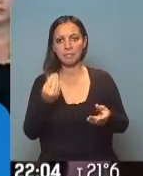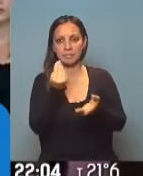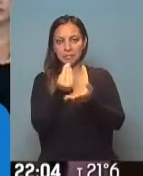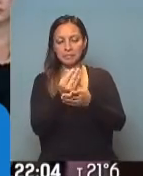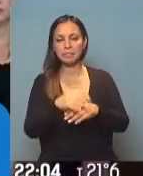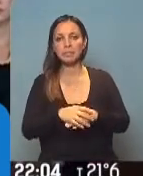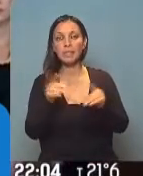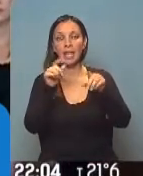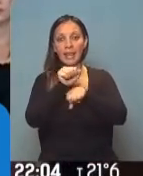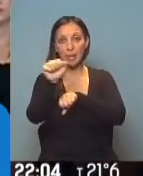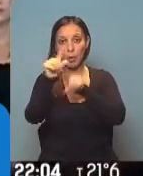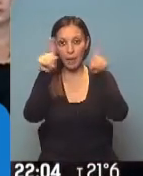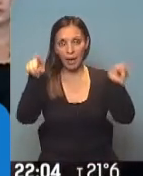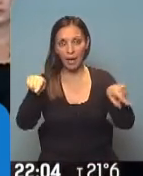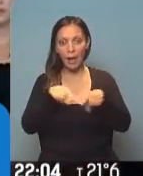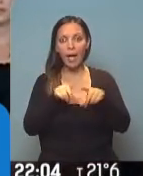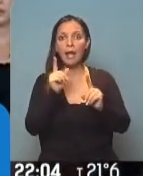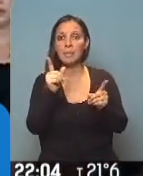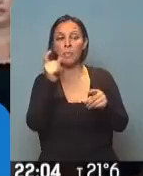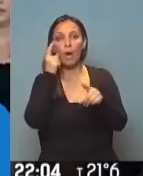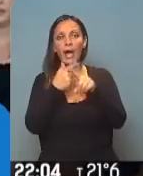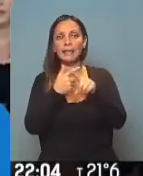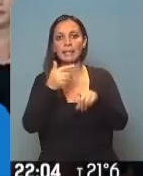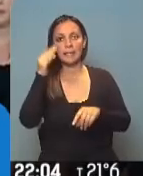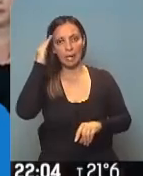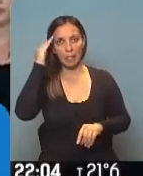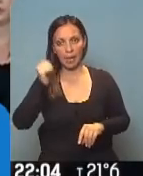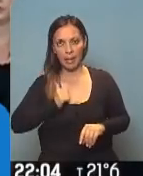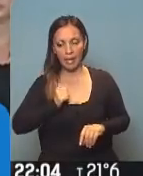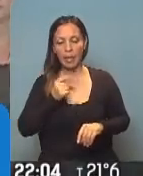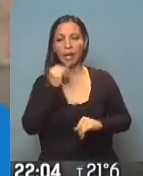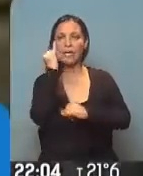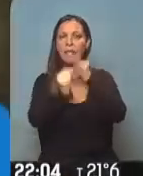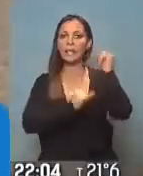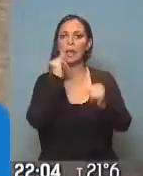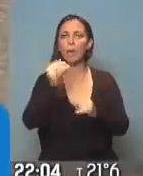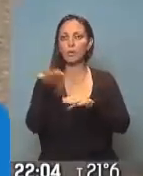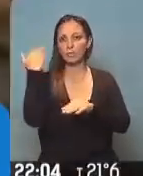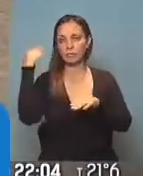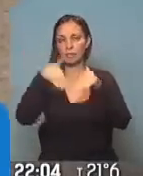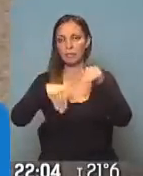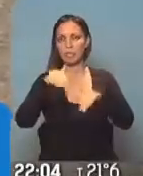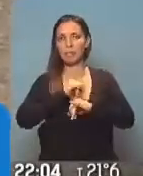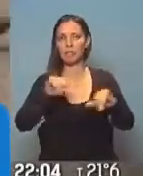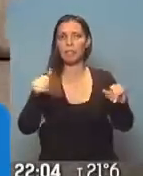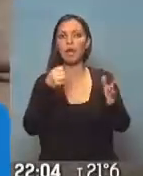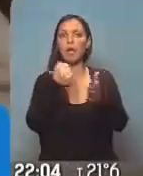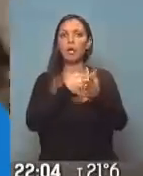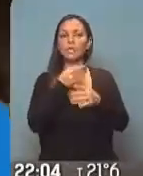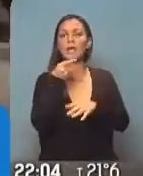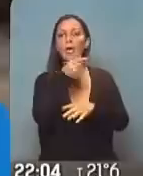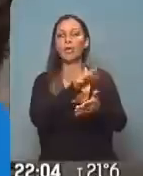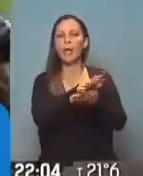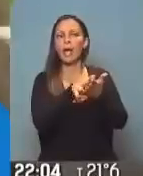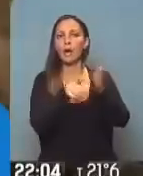recibir el diploma, el ex capitán volvió a retomar uno de los pilares de su discurso de campaña, la lucha contra la corrupción y la